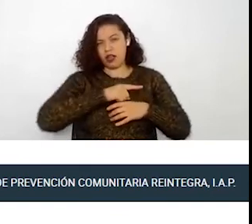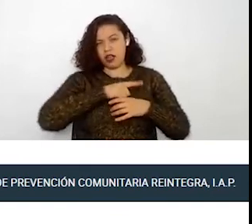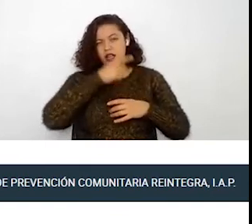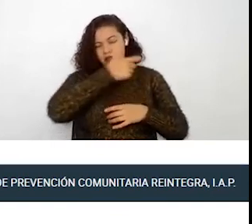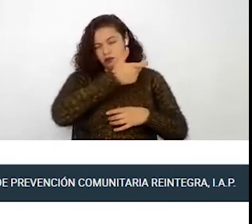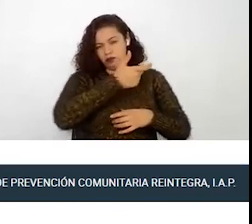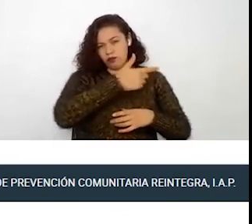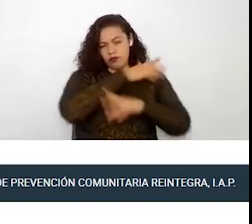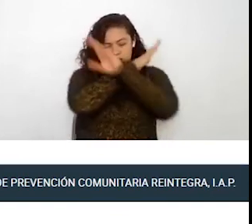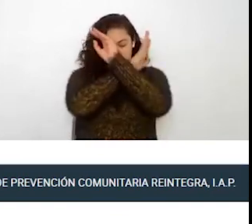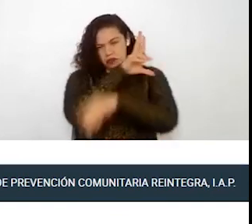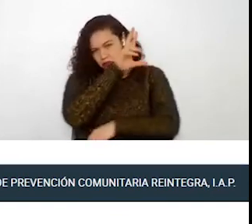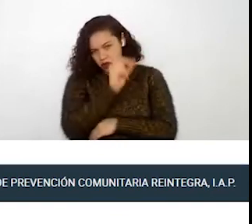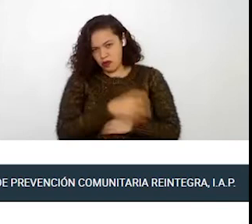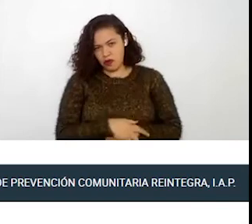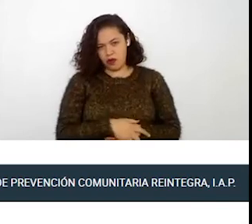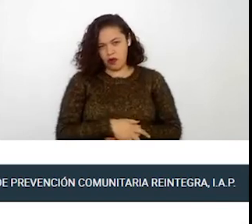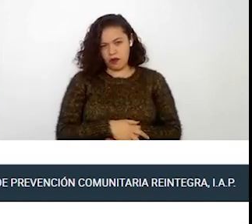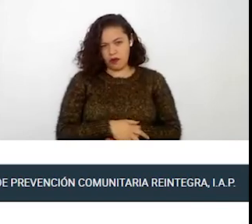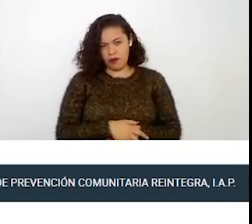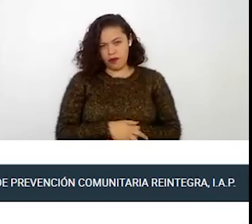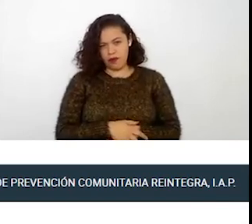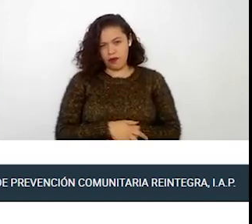no restringido de